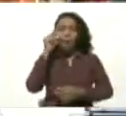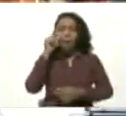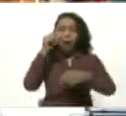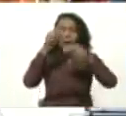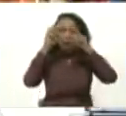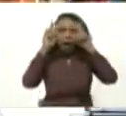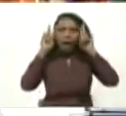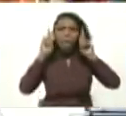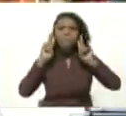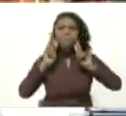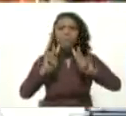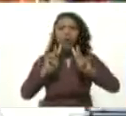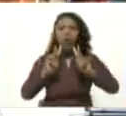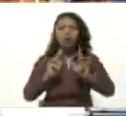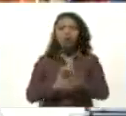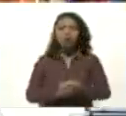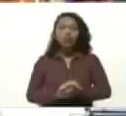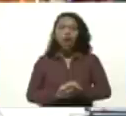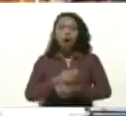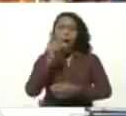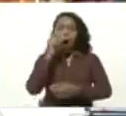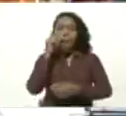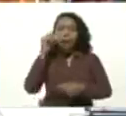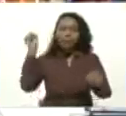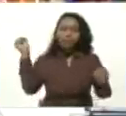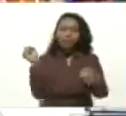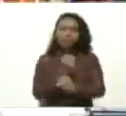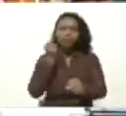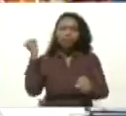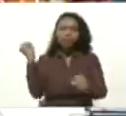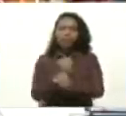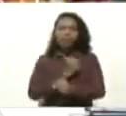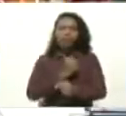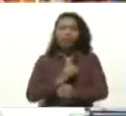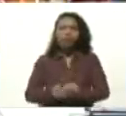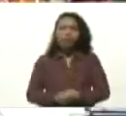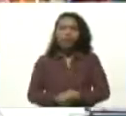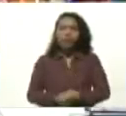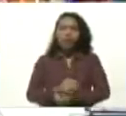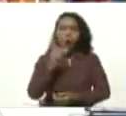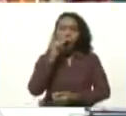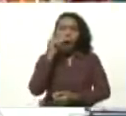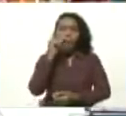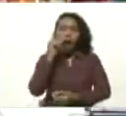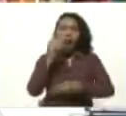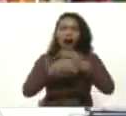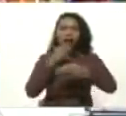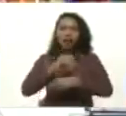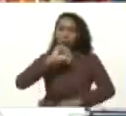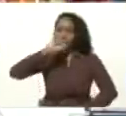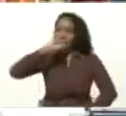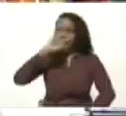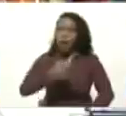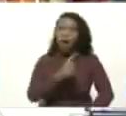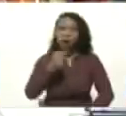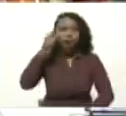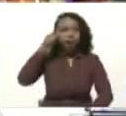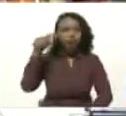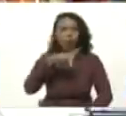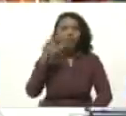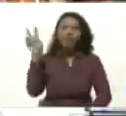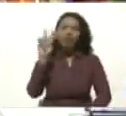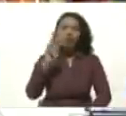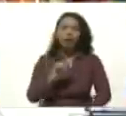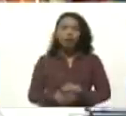limpio, a un hombre trabajador, a un hombre que lo que ha hecho es amar al pueblo de